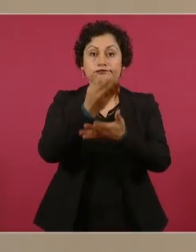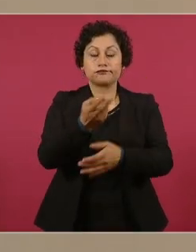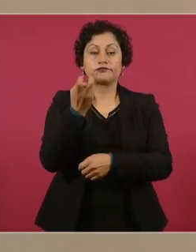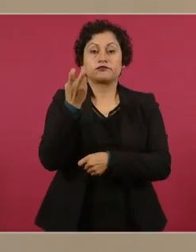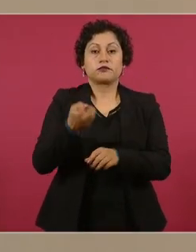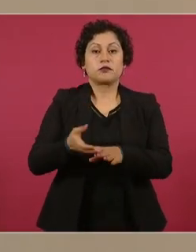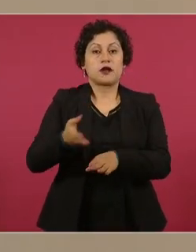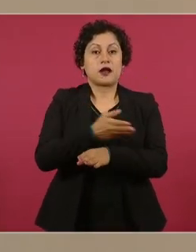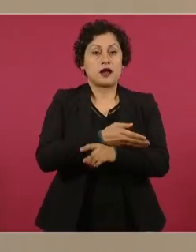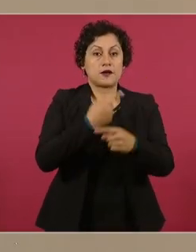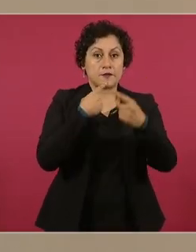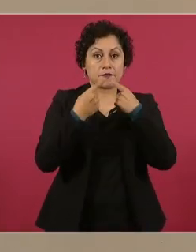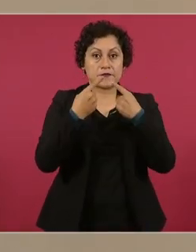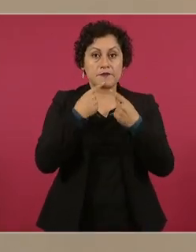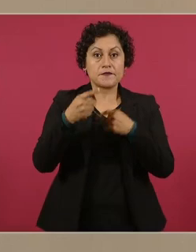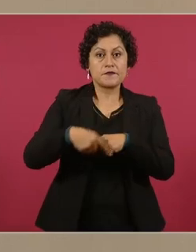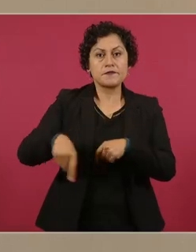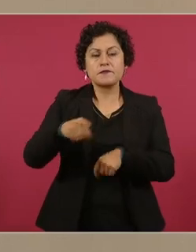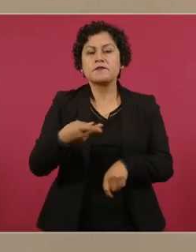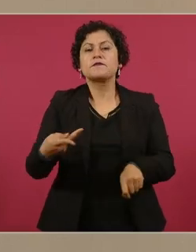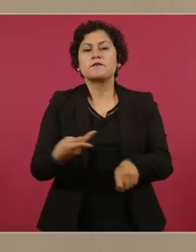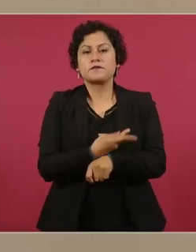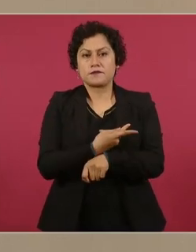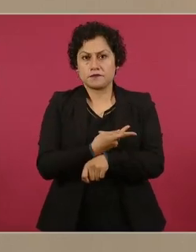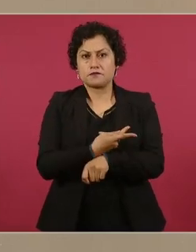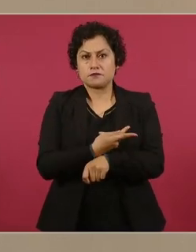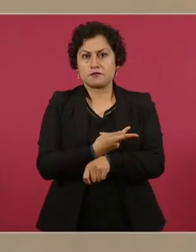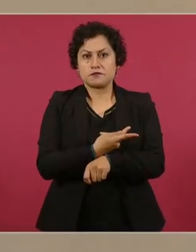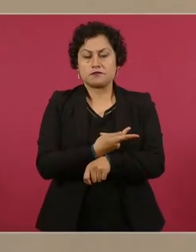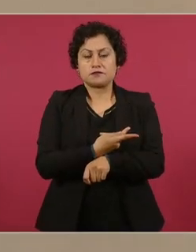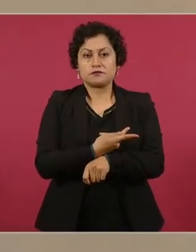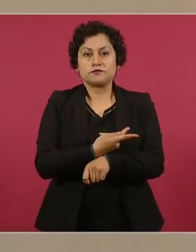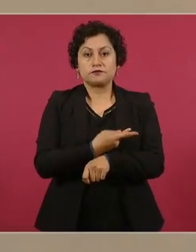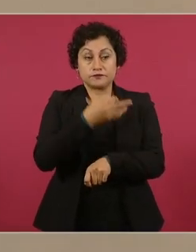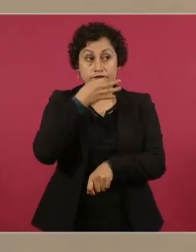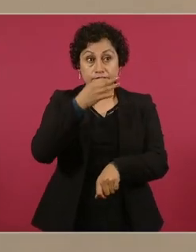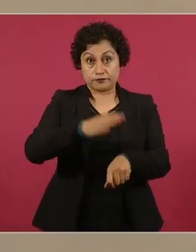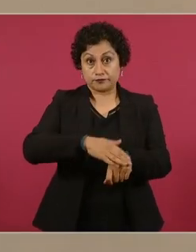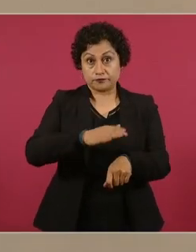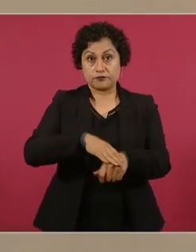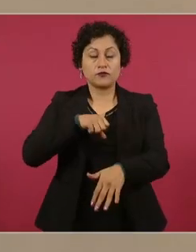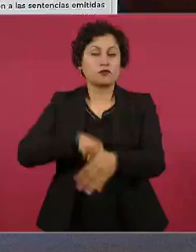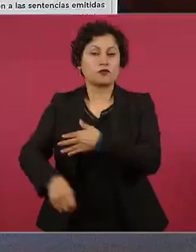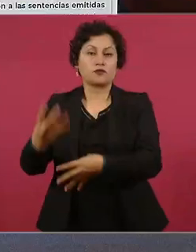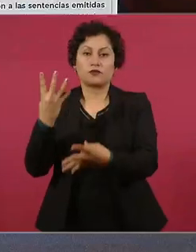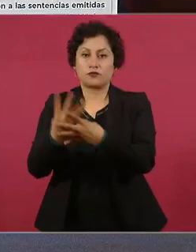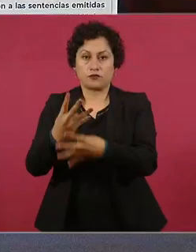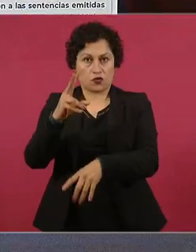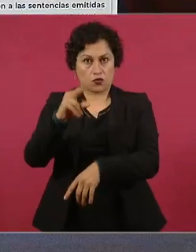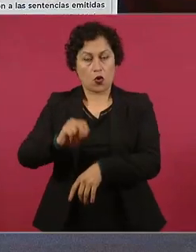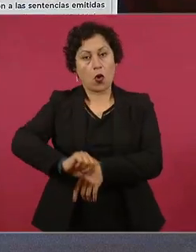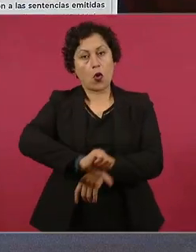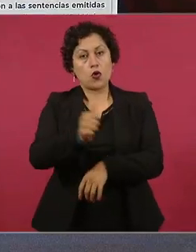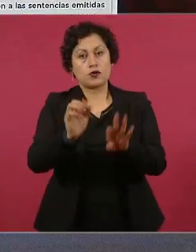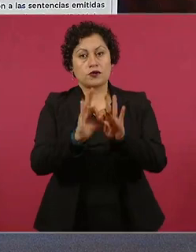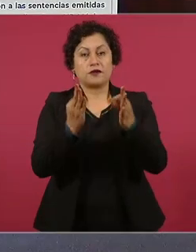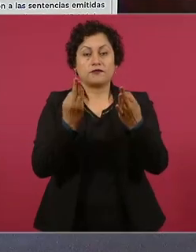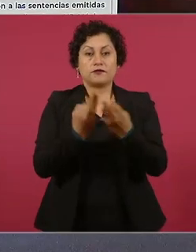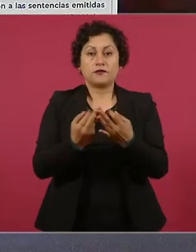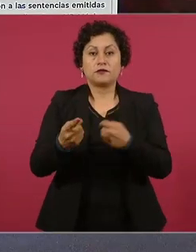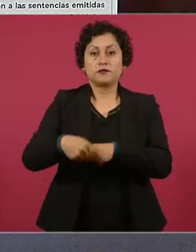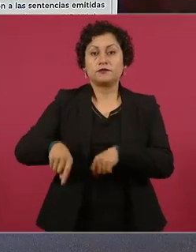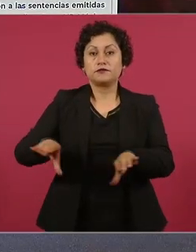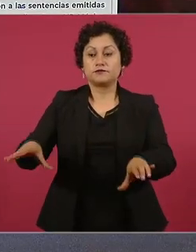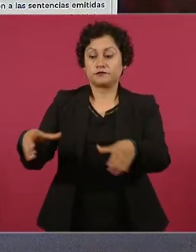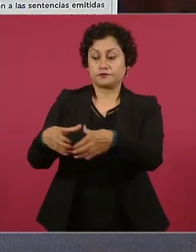debate determine otras medidas cautelares distintas a la prisión preventiva oficiosa. De acuerdo al colegiado, la